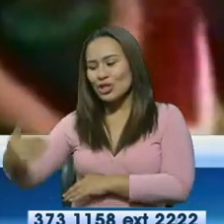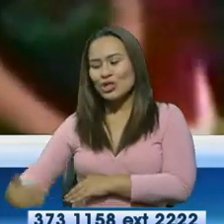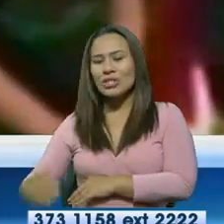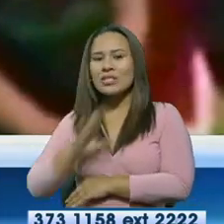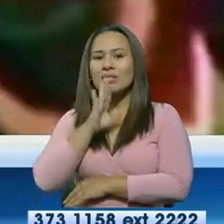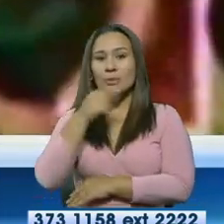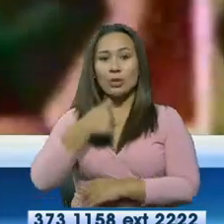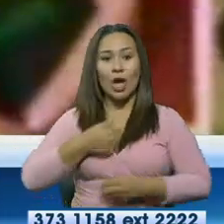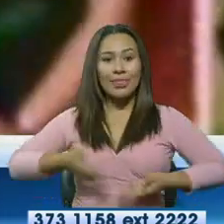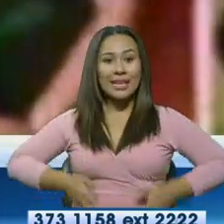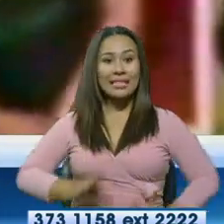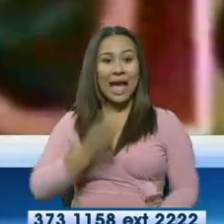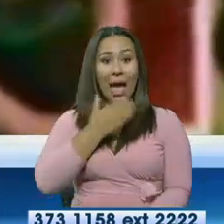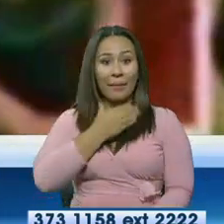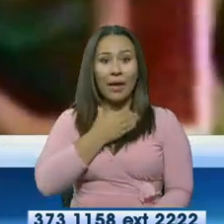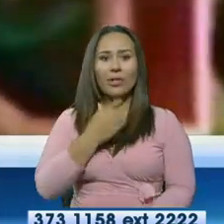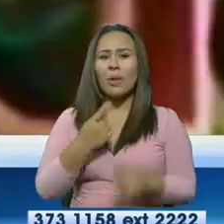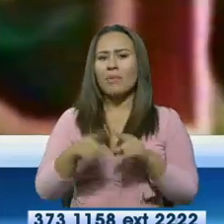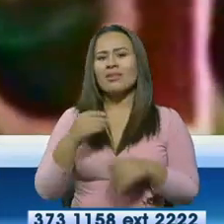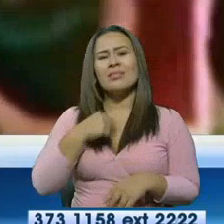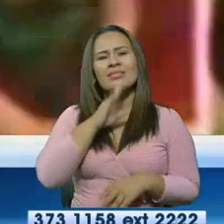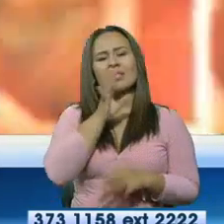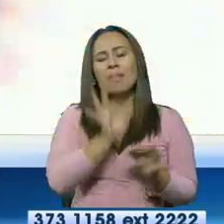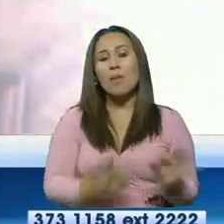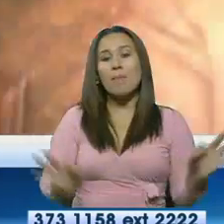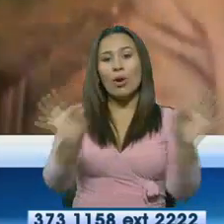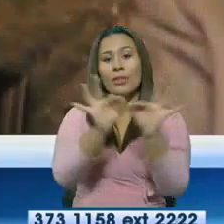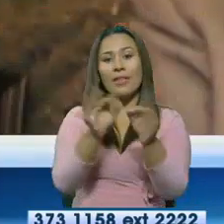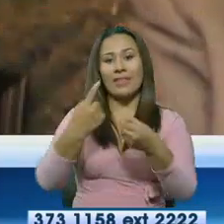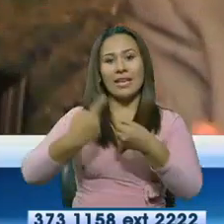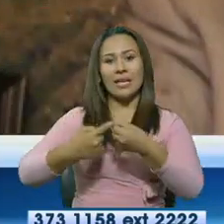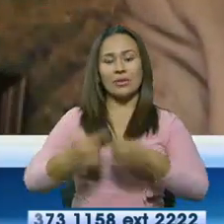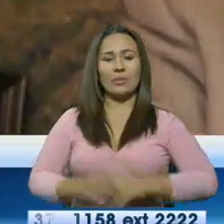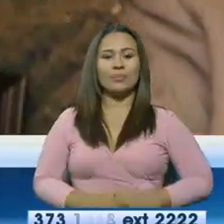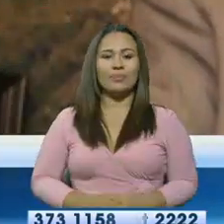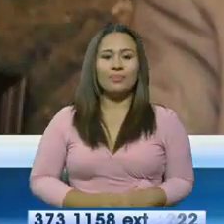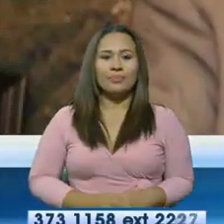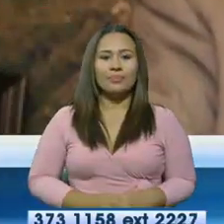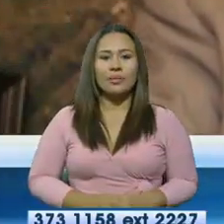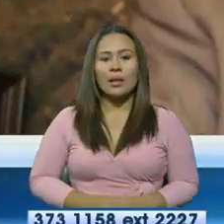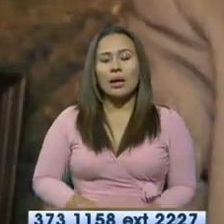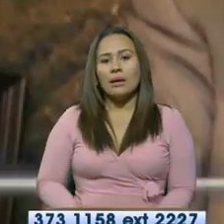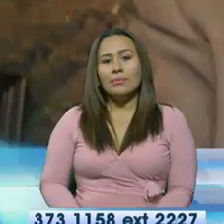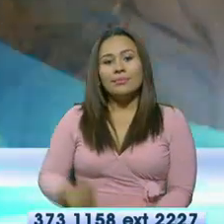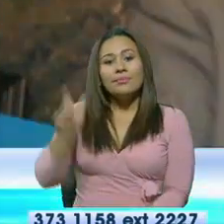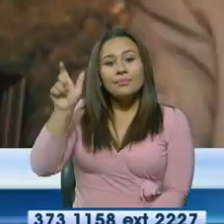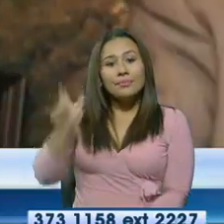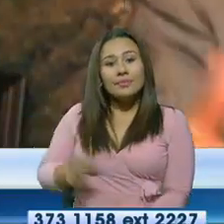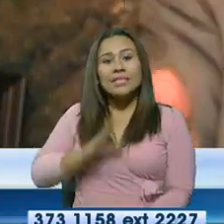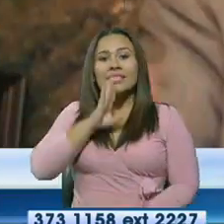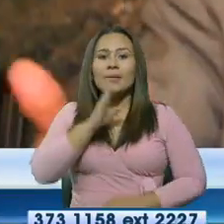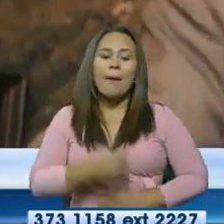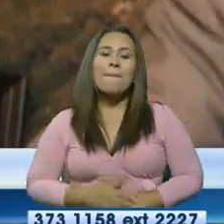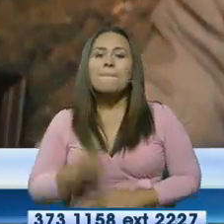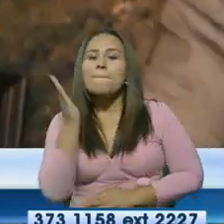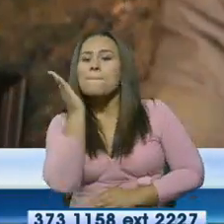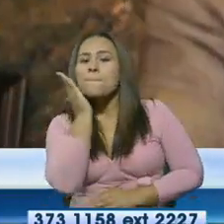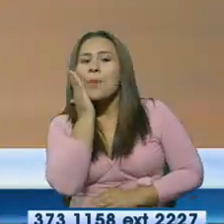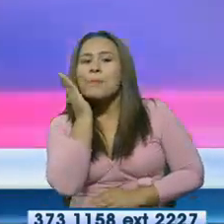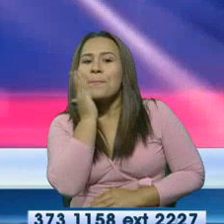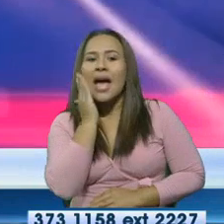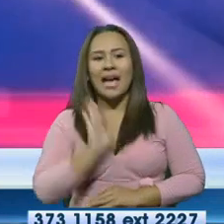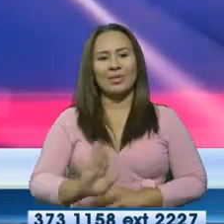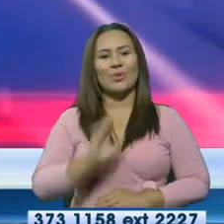ser ambateño, se convirtió en un símbolo quiteño. La persona a la que él le decía mamita, que era su